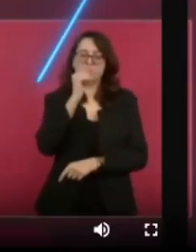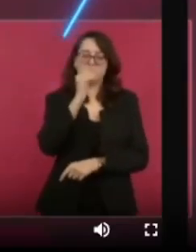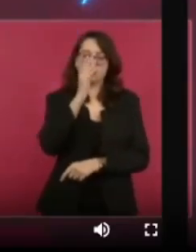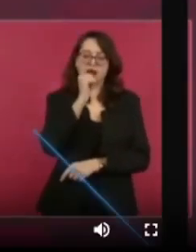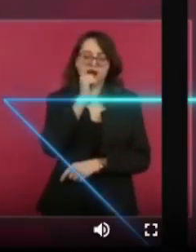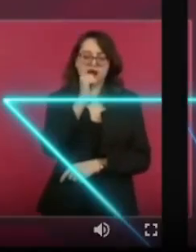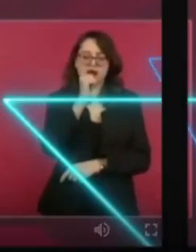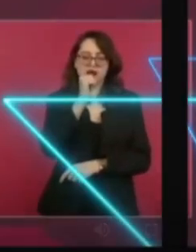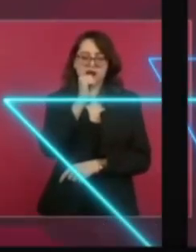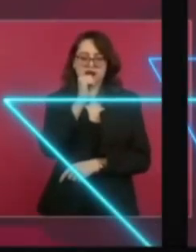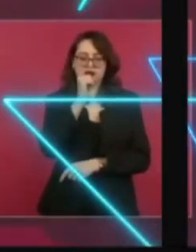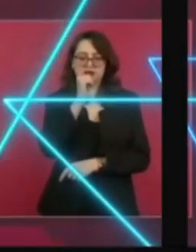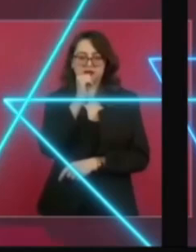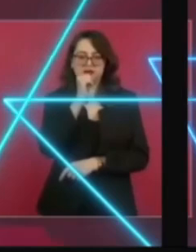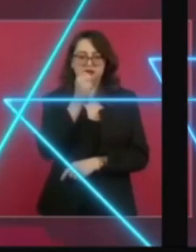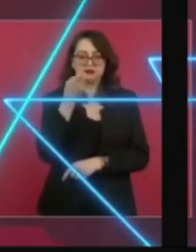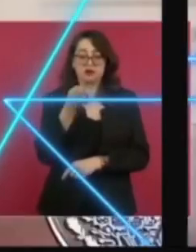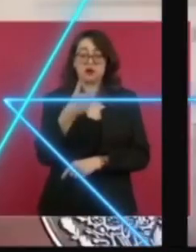no aplica